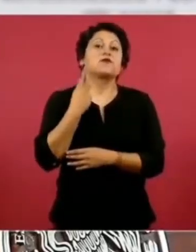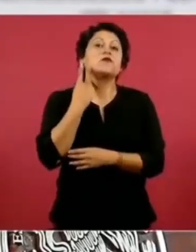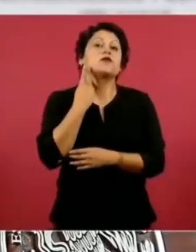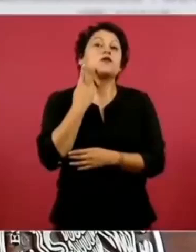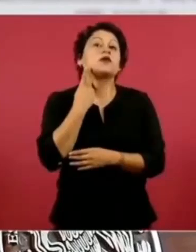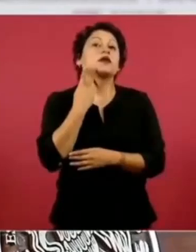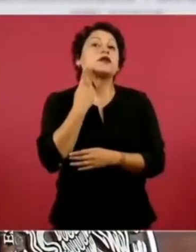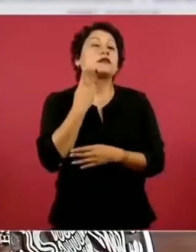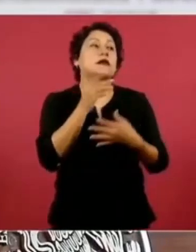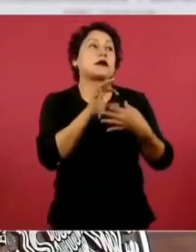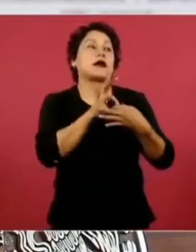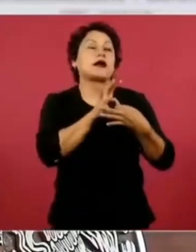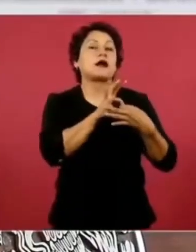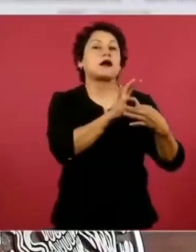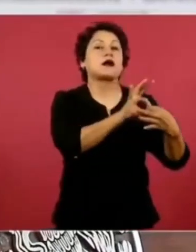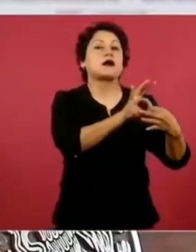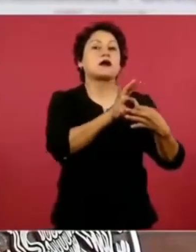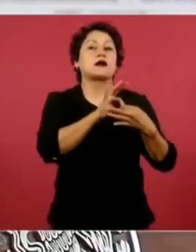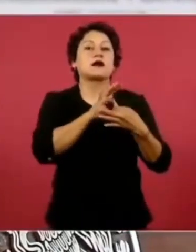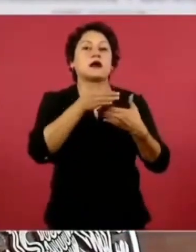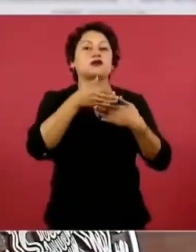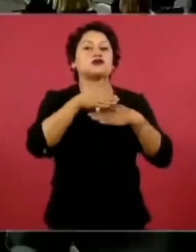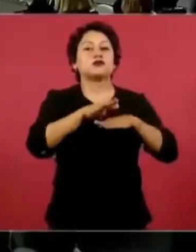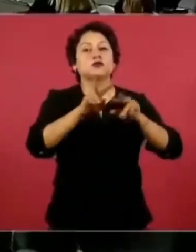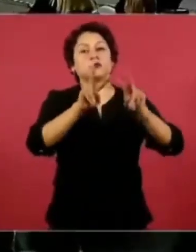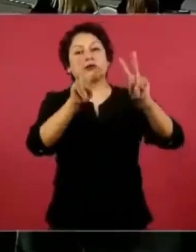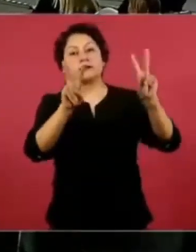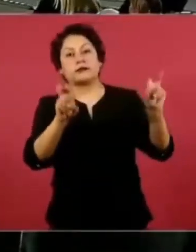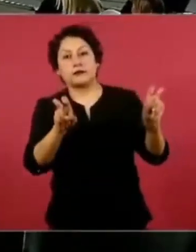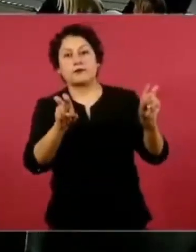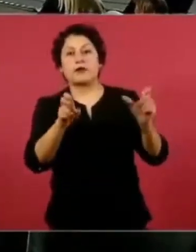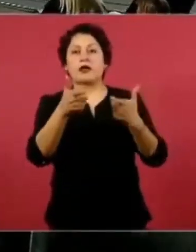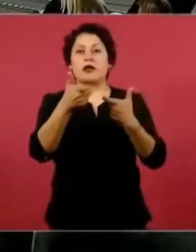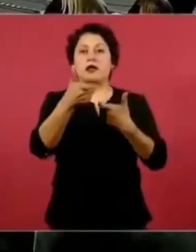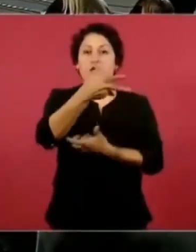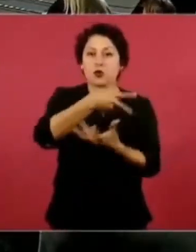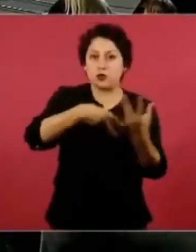conjuntas en materia económica comercial,